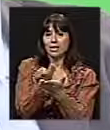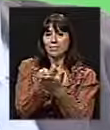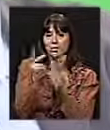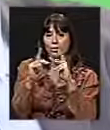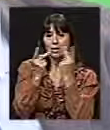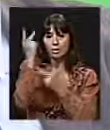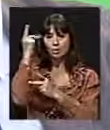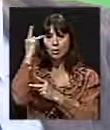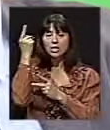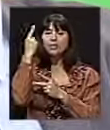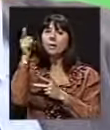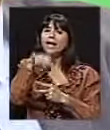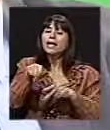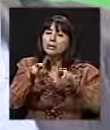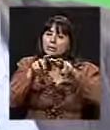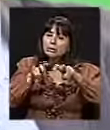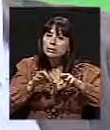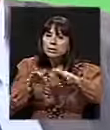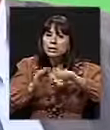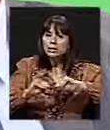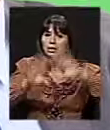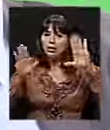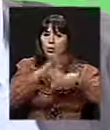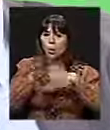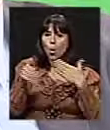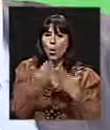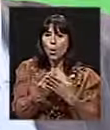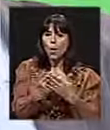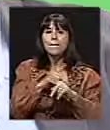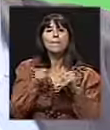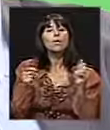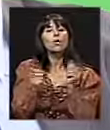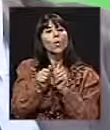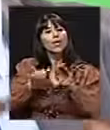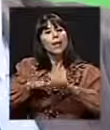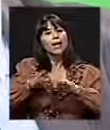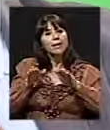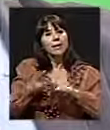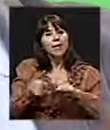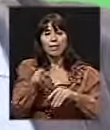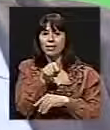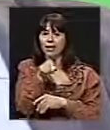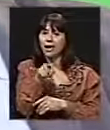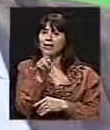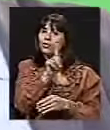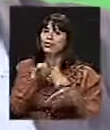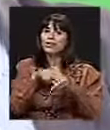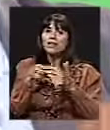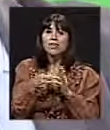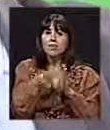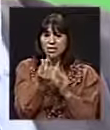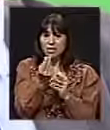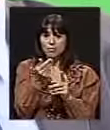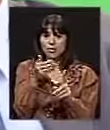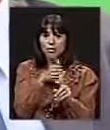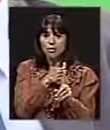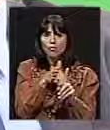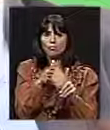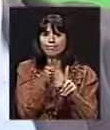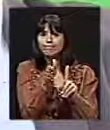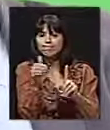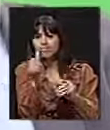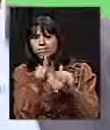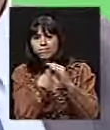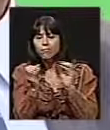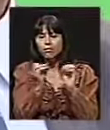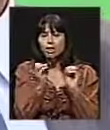que esclarecer, pero con la absoluta tranquilidad de que no se trata de ningún desvío de fondos, ni muchísimo menos de lo que